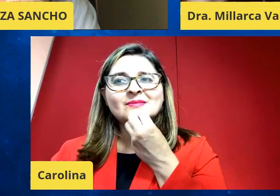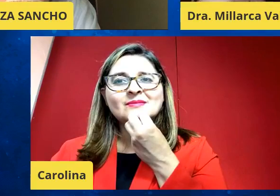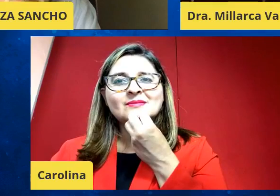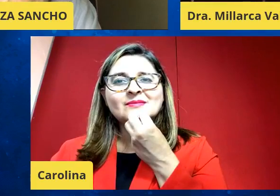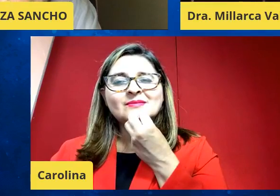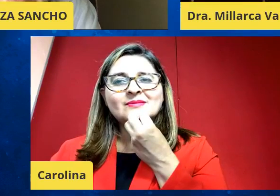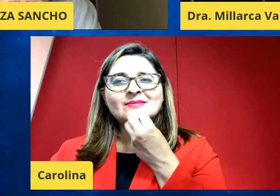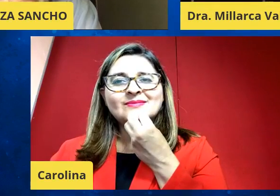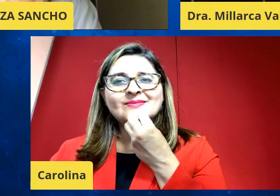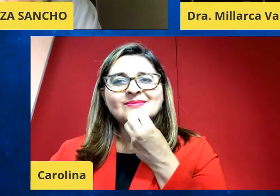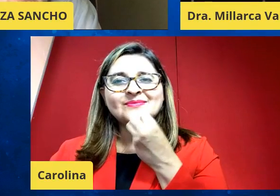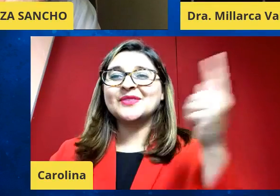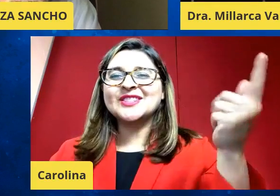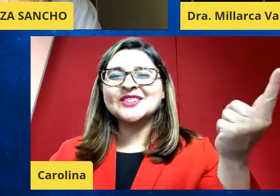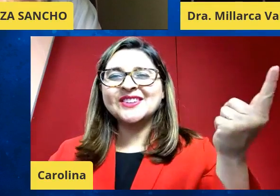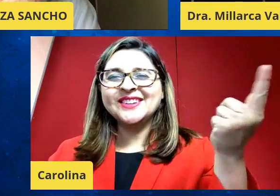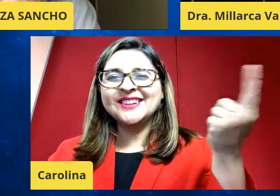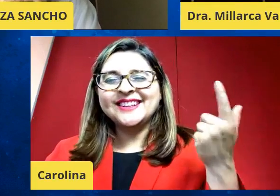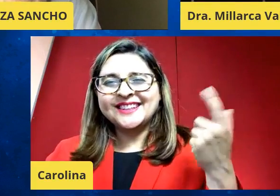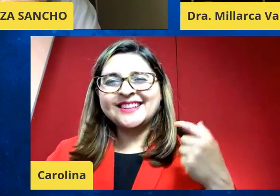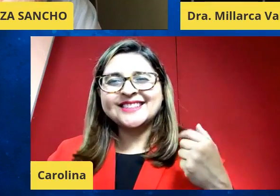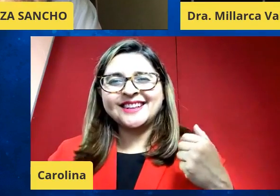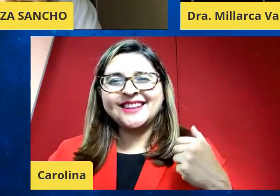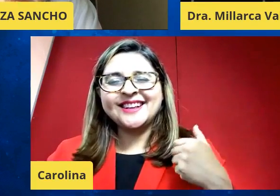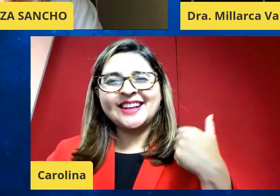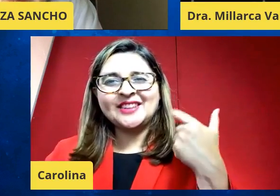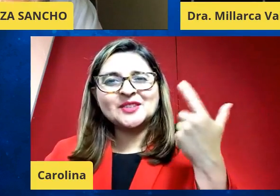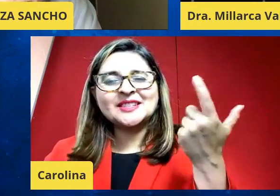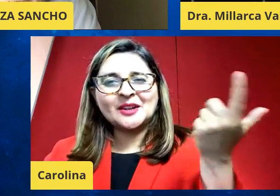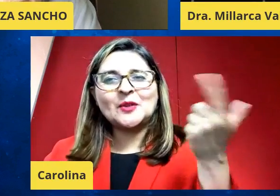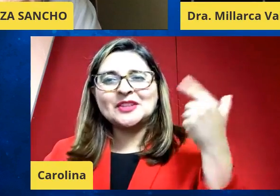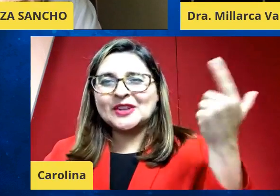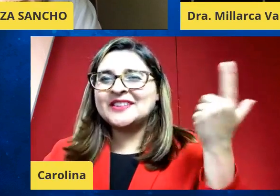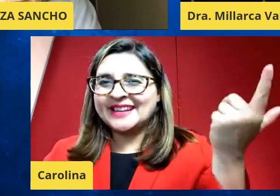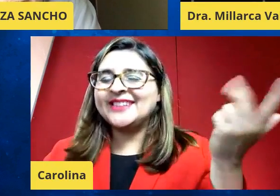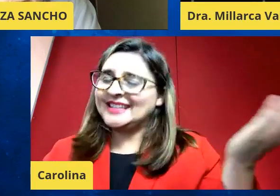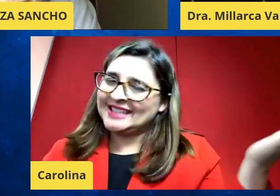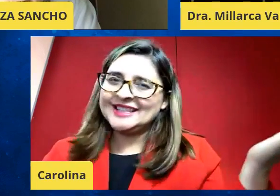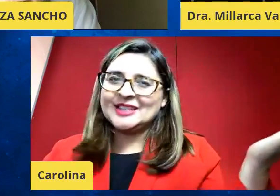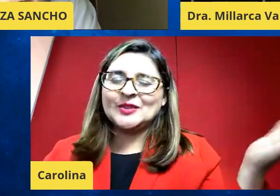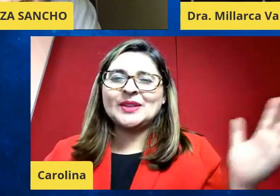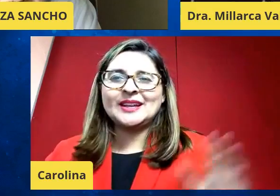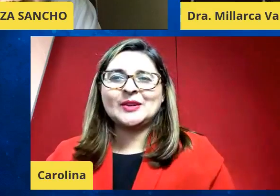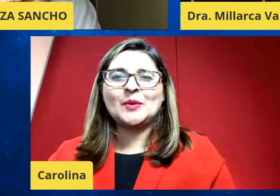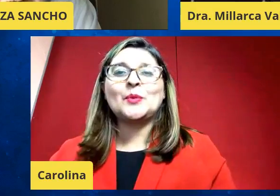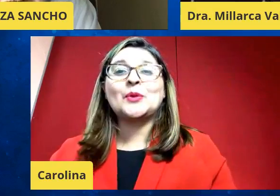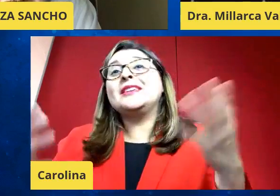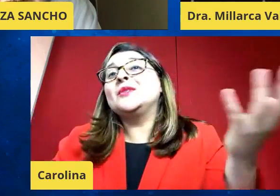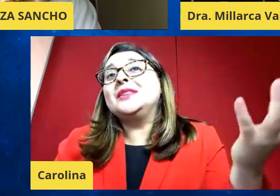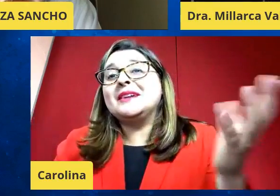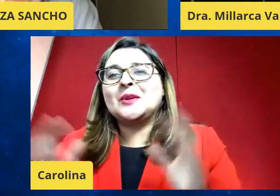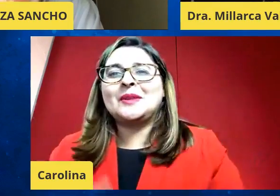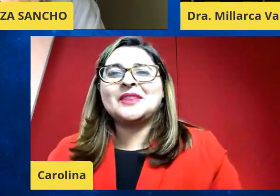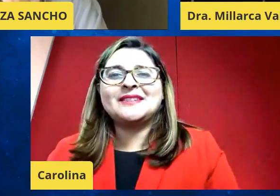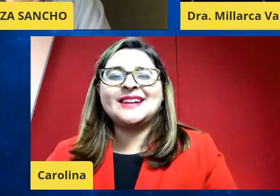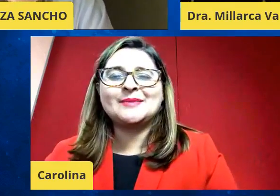son geológicas. Y eso significa. Profesor, ¿sí? Sin duda. Entonces esas condiciones y variables, sí, sin duda, es como por la disyuntiva que nos No, pero planteaba la